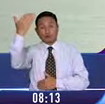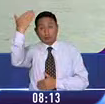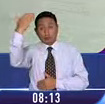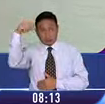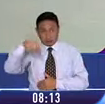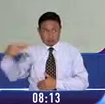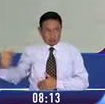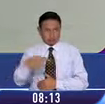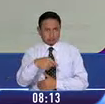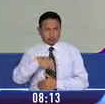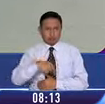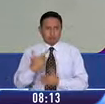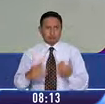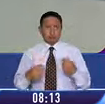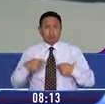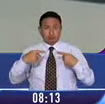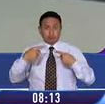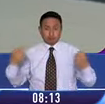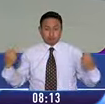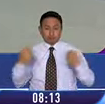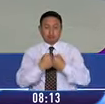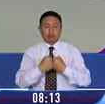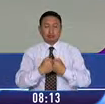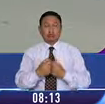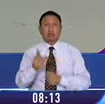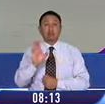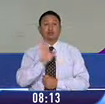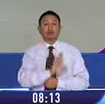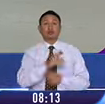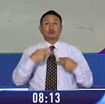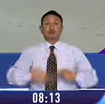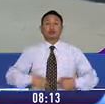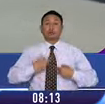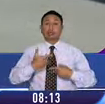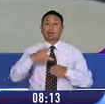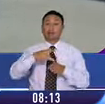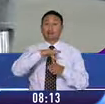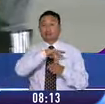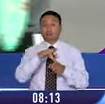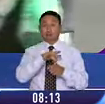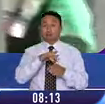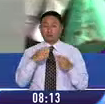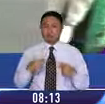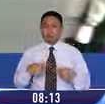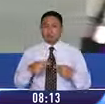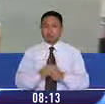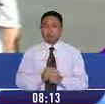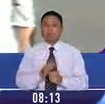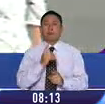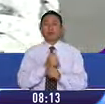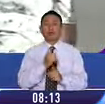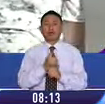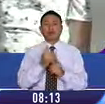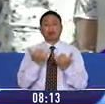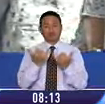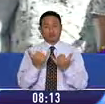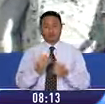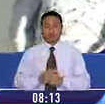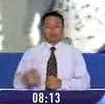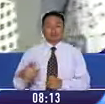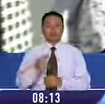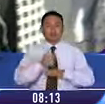porque se registran accidentes a diario, pues y la vida de nuestros vecinos están en riesgo constante. Por eso nosotros pues confiamos que las